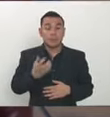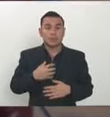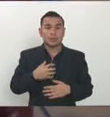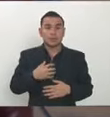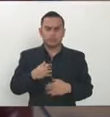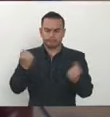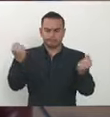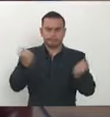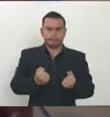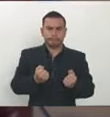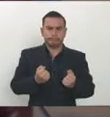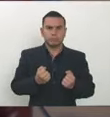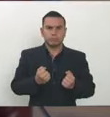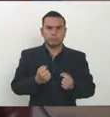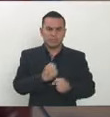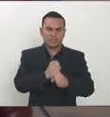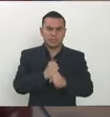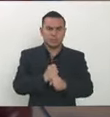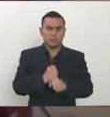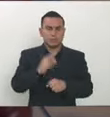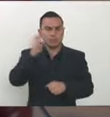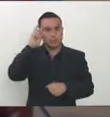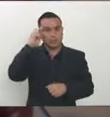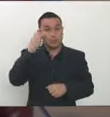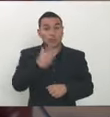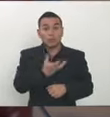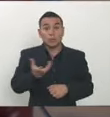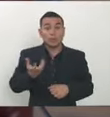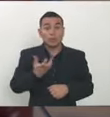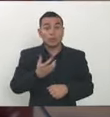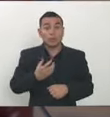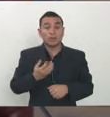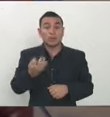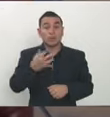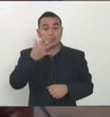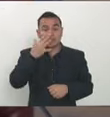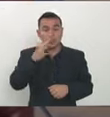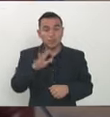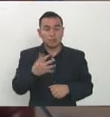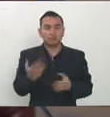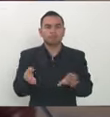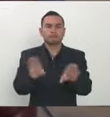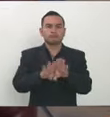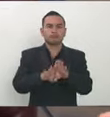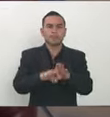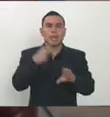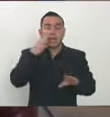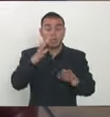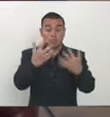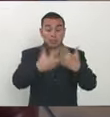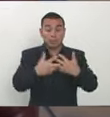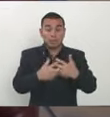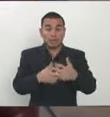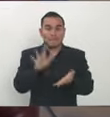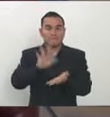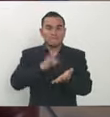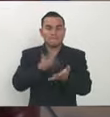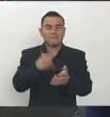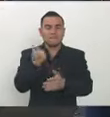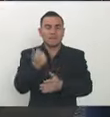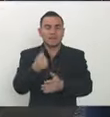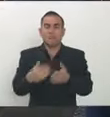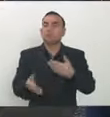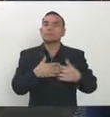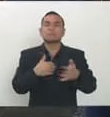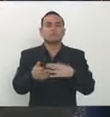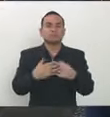drásticas, es decir, ya no solo es una multa, sino que vamos a decomisar el producto y vamos a cerrar el negocio. El negocio puede ser un